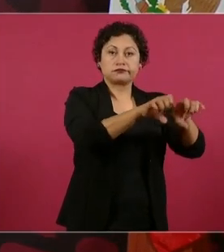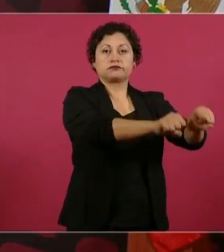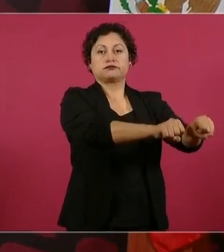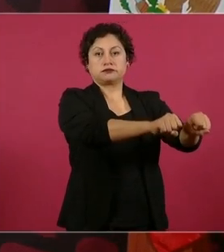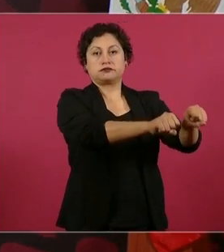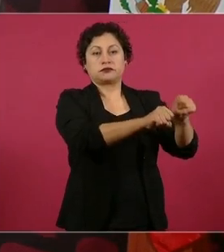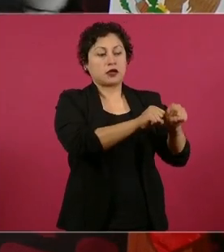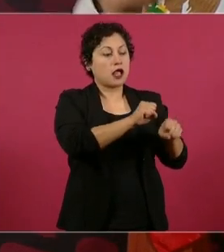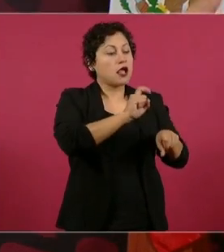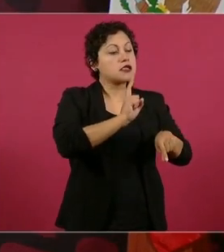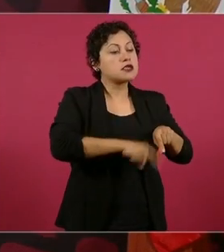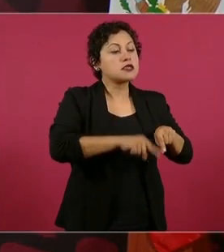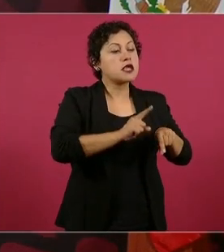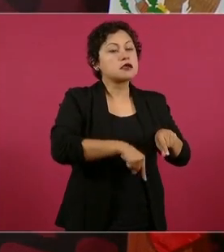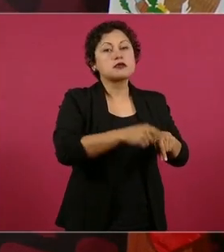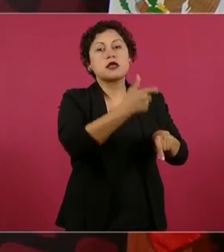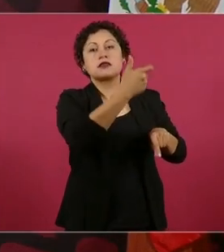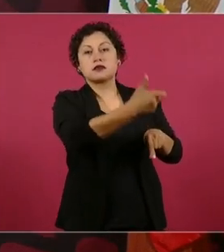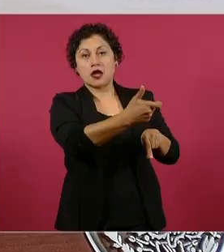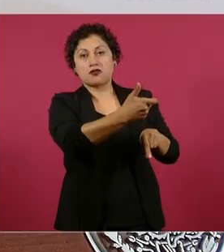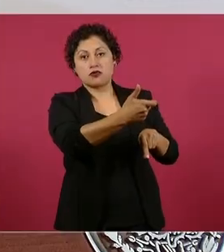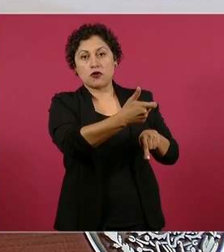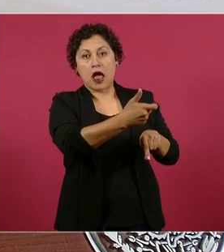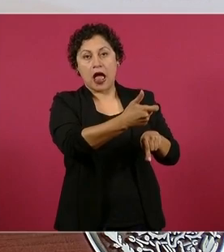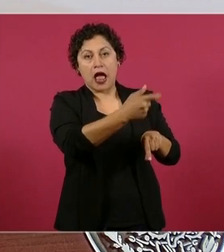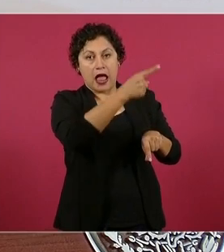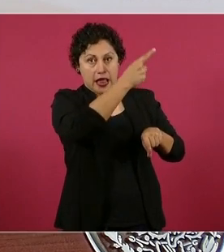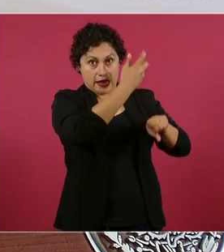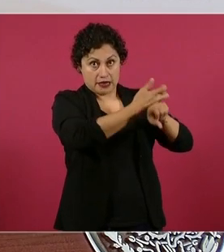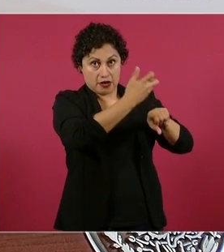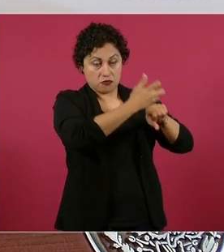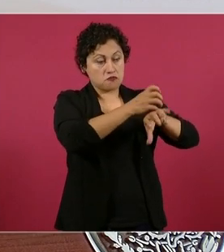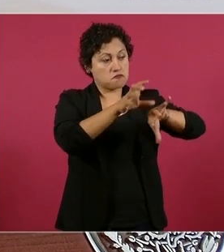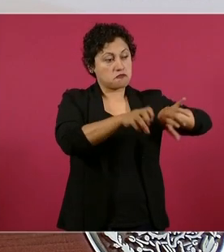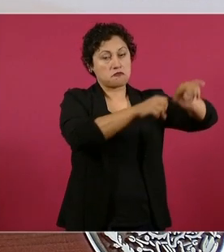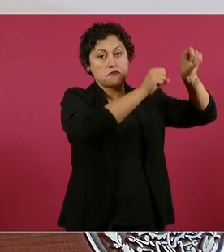lo confiscado, porque es de los mexicanos.